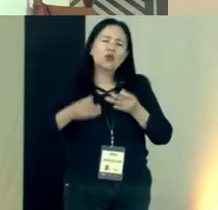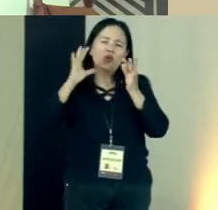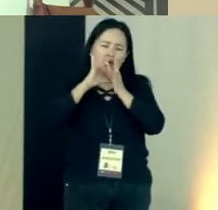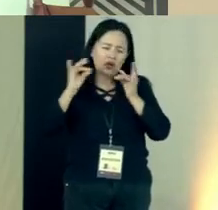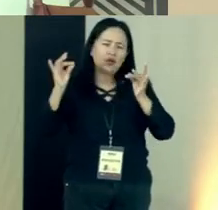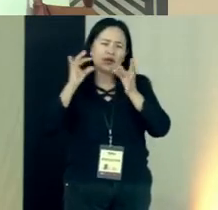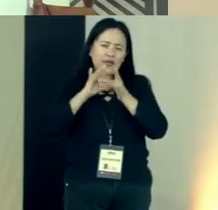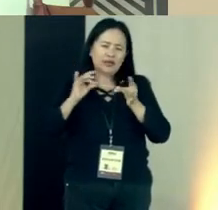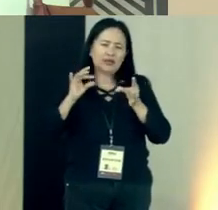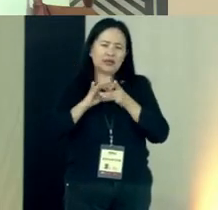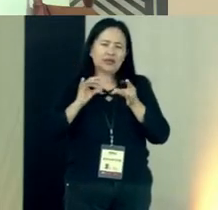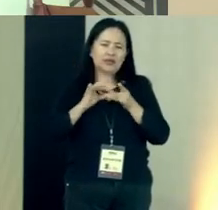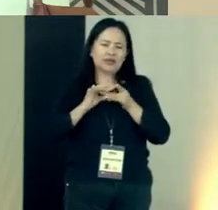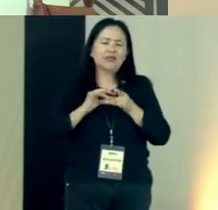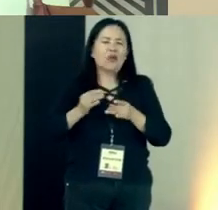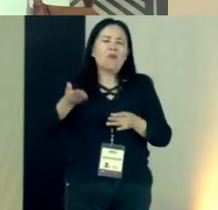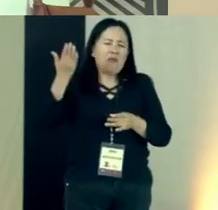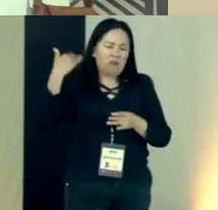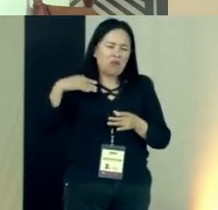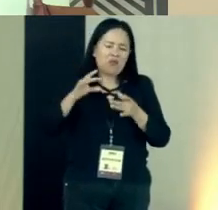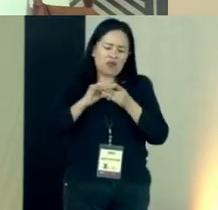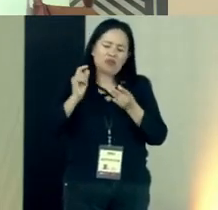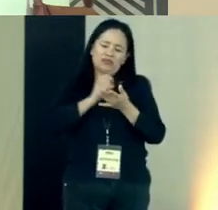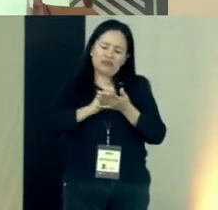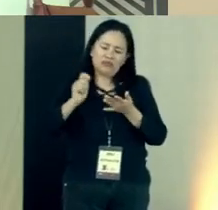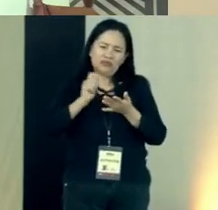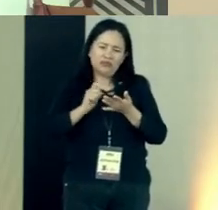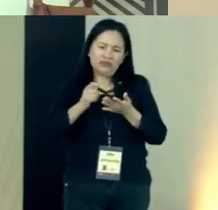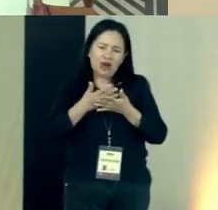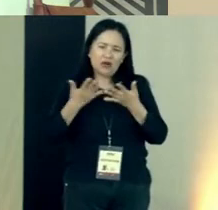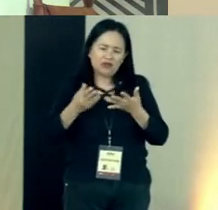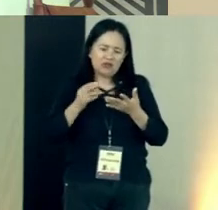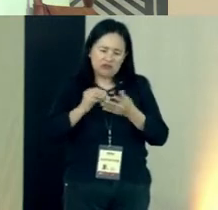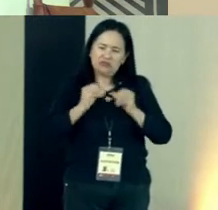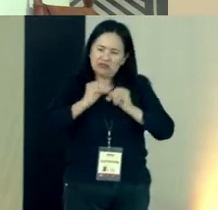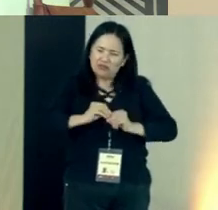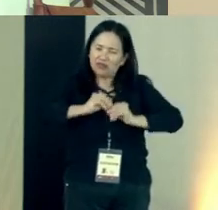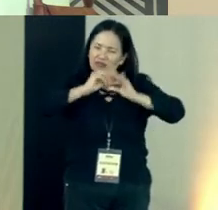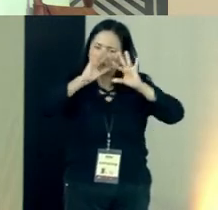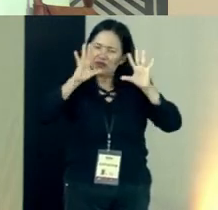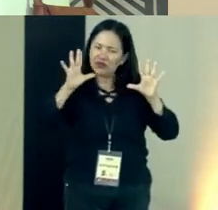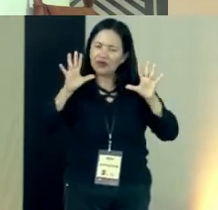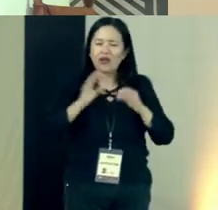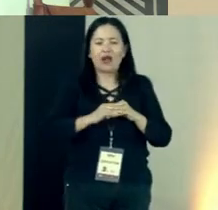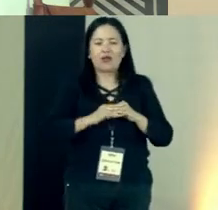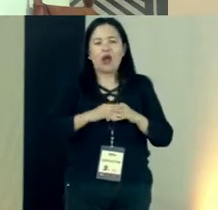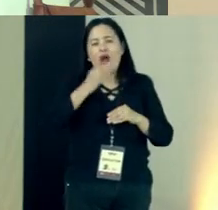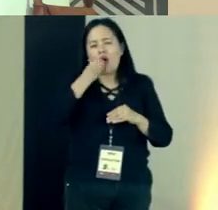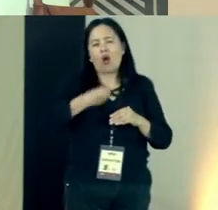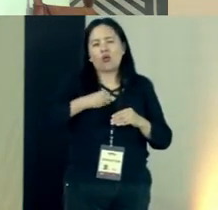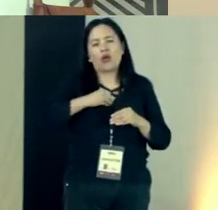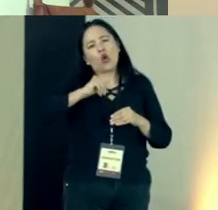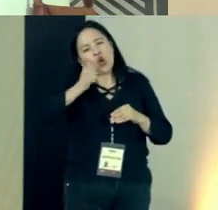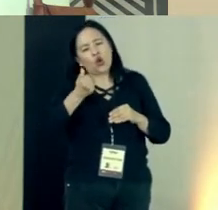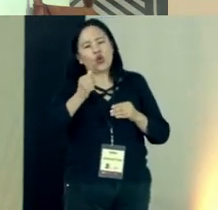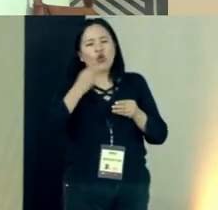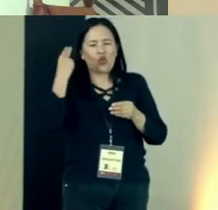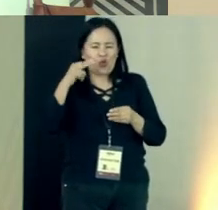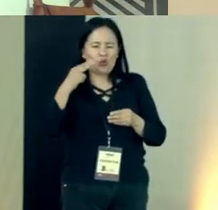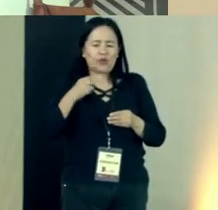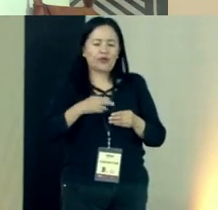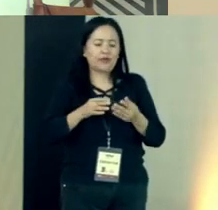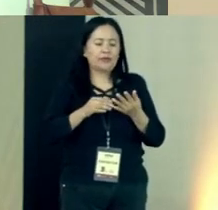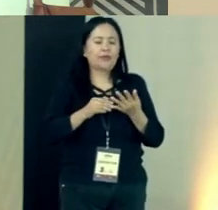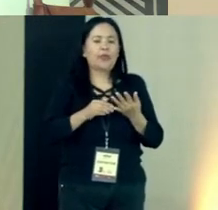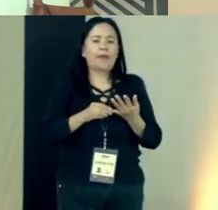hizo, muchas veces de manera velada, pero otras también de manera explícita, escondido bajo seudónimos. Brasil